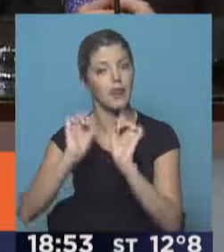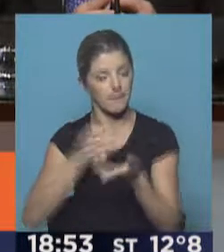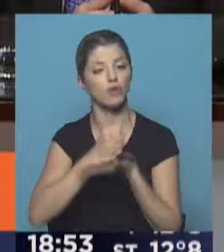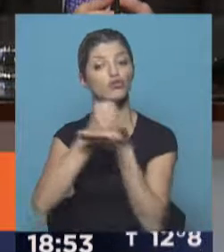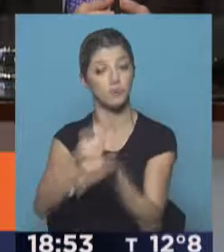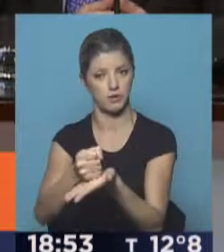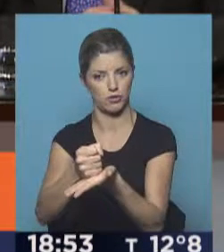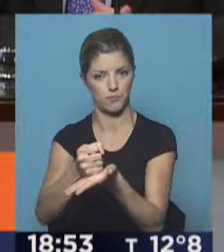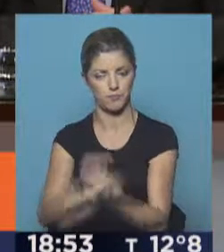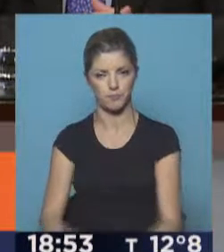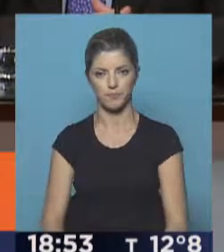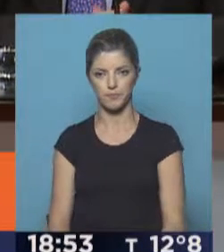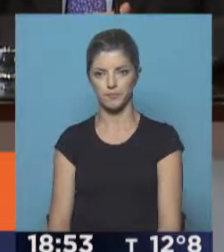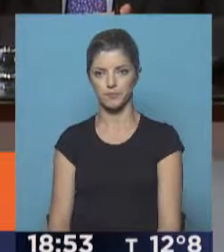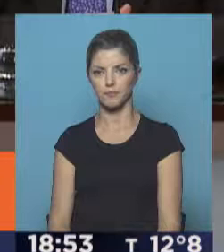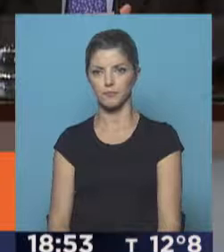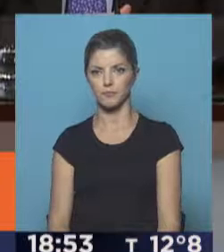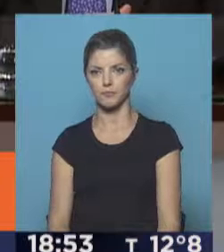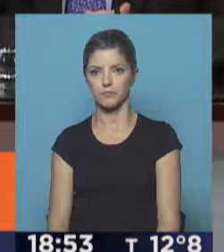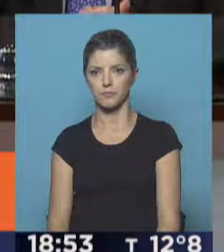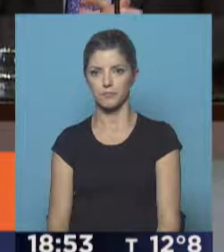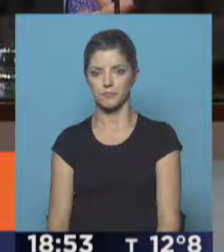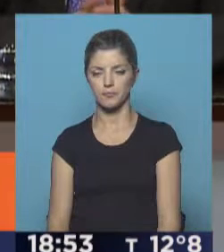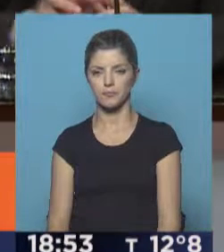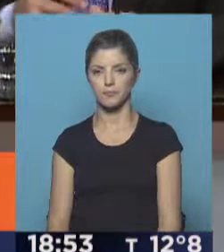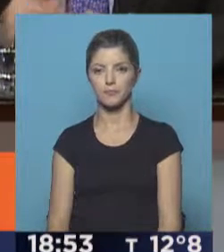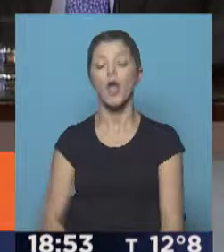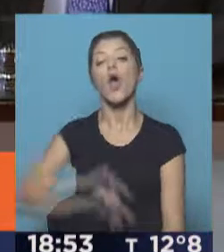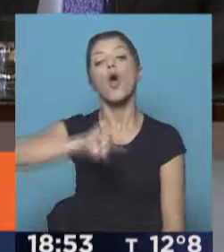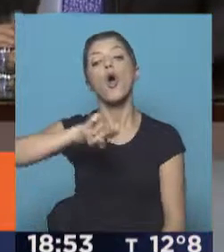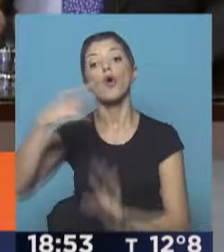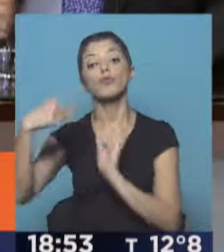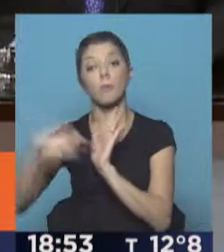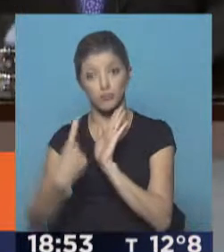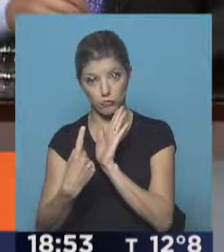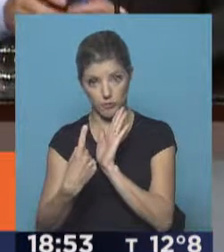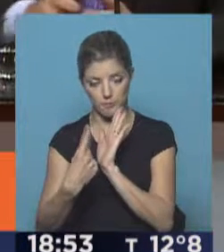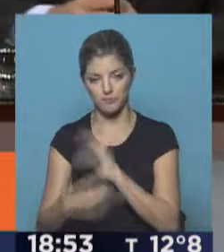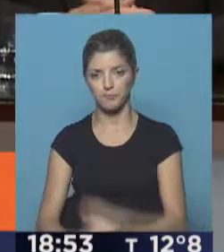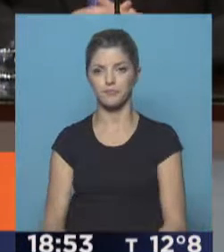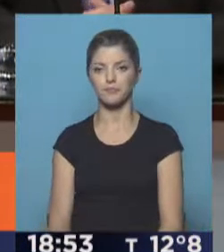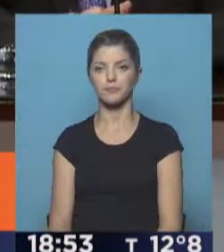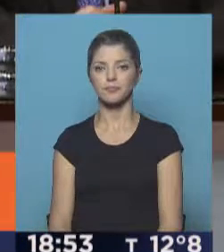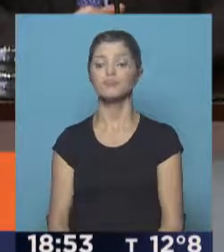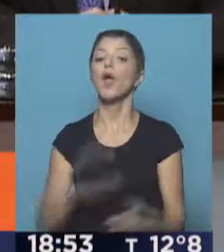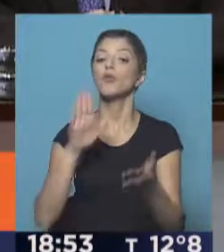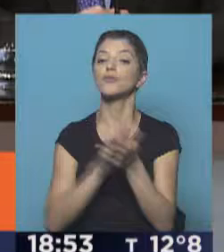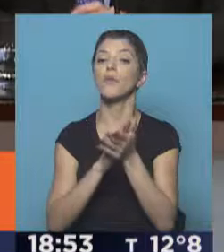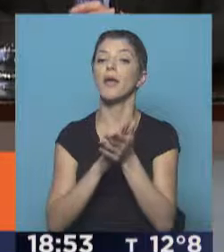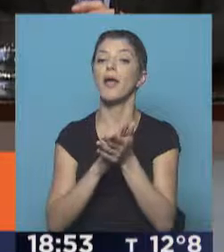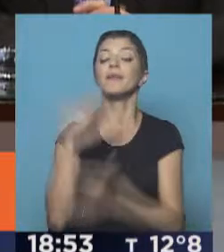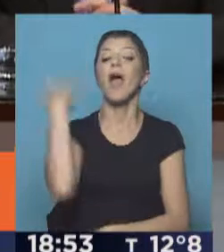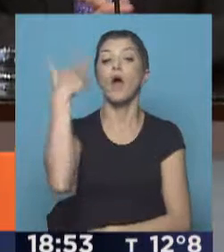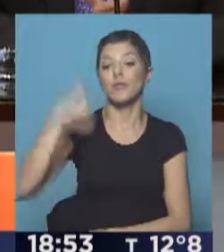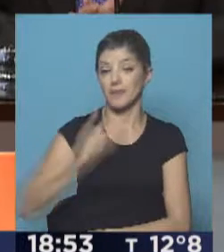en ese sentido. Otro elemento tiene que ver con la realización de la audiencia pública en